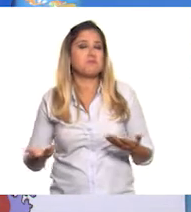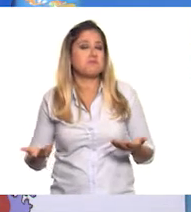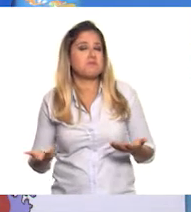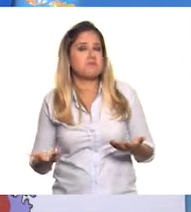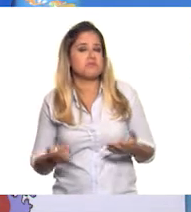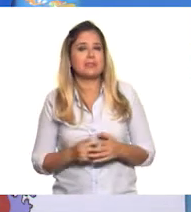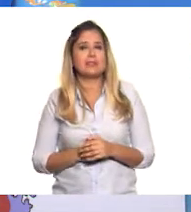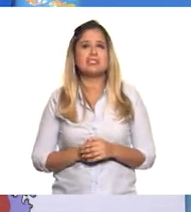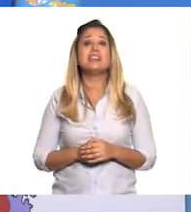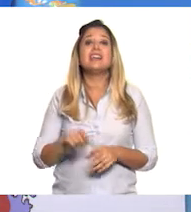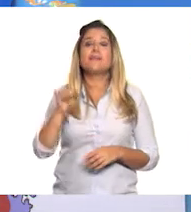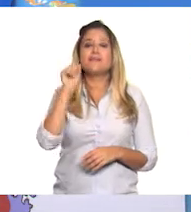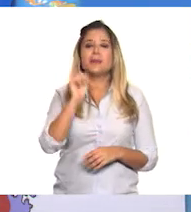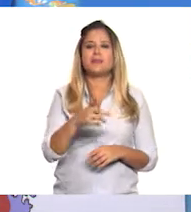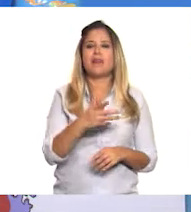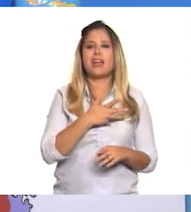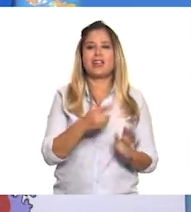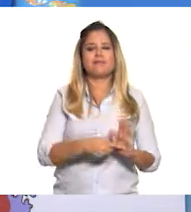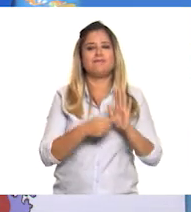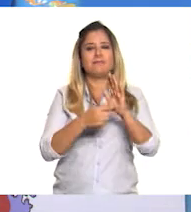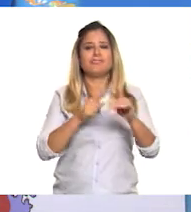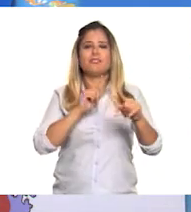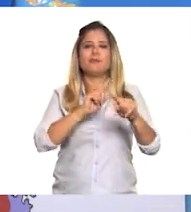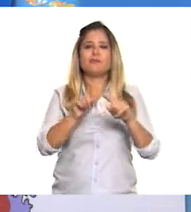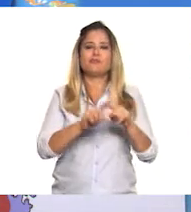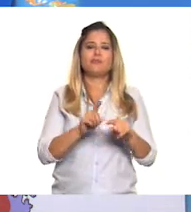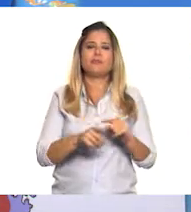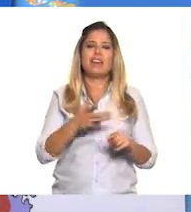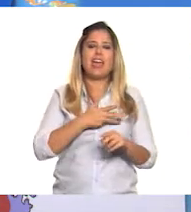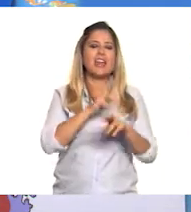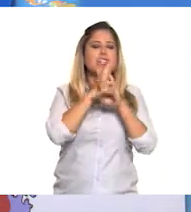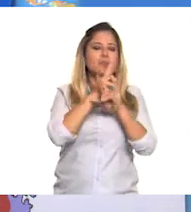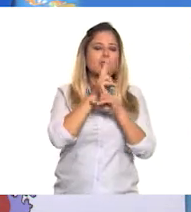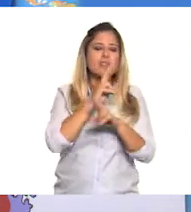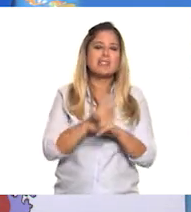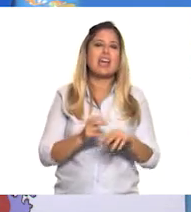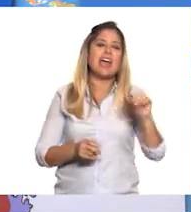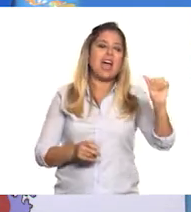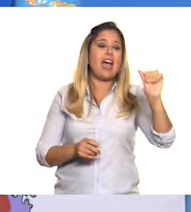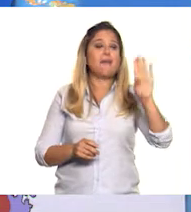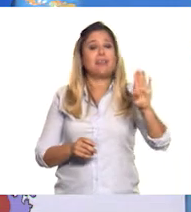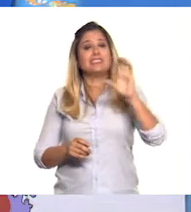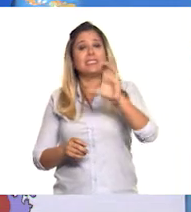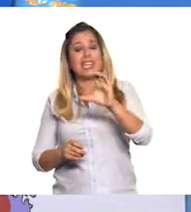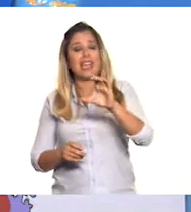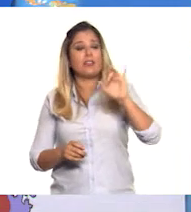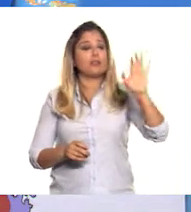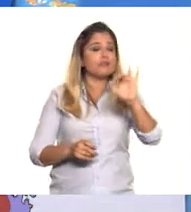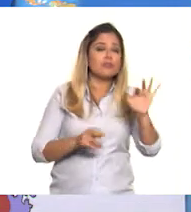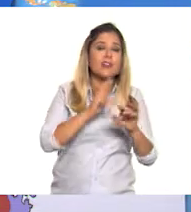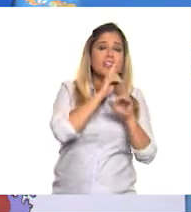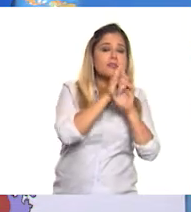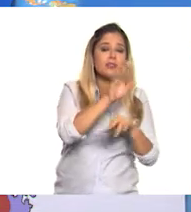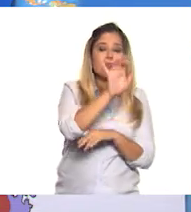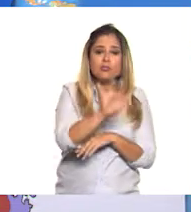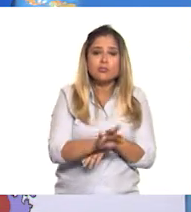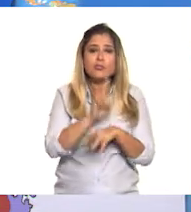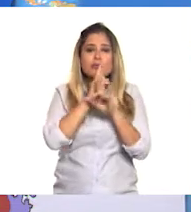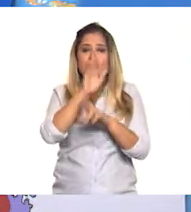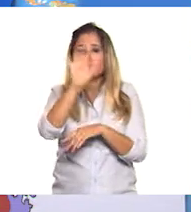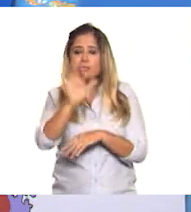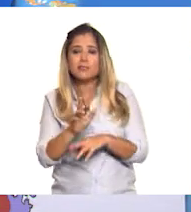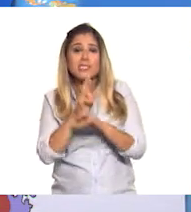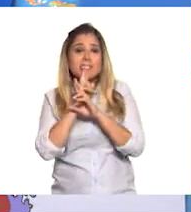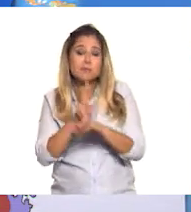Y están también las que presentan varias opciones de respuesta, que son tan generales o específicas como lo que se desea